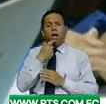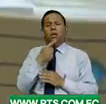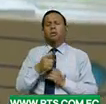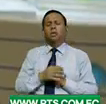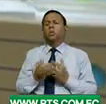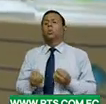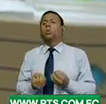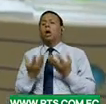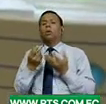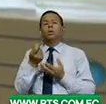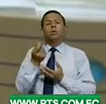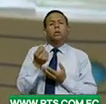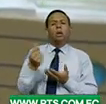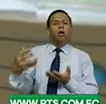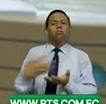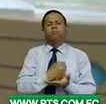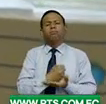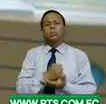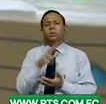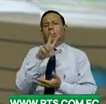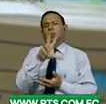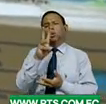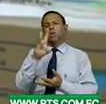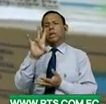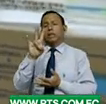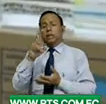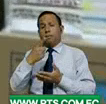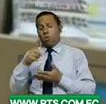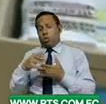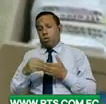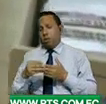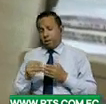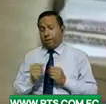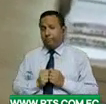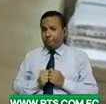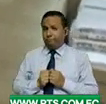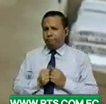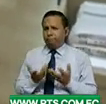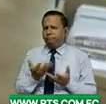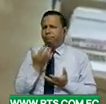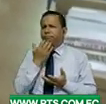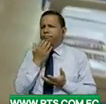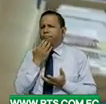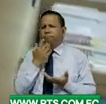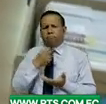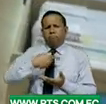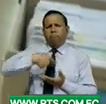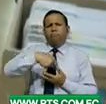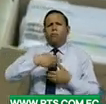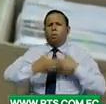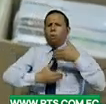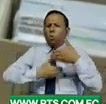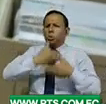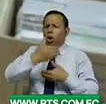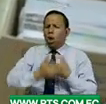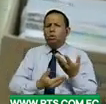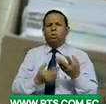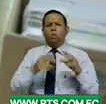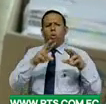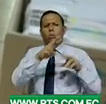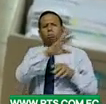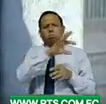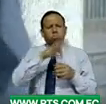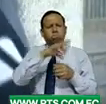a 367 millones de dólares. Aquí aparentemente se pasaron por alto procedimientos de contratación